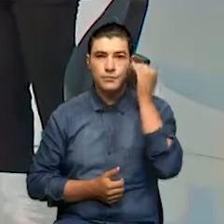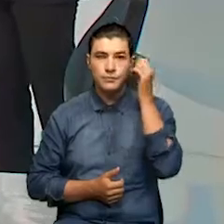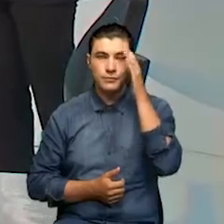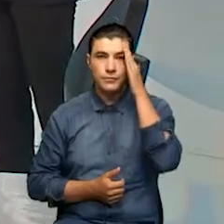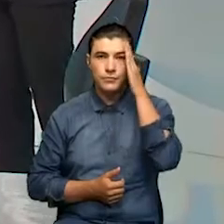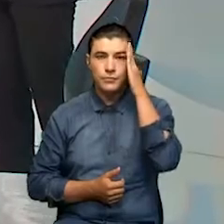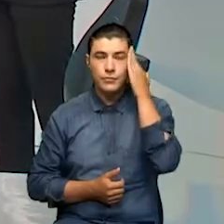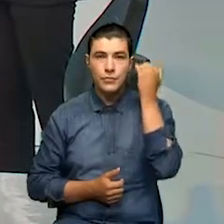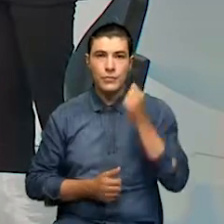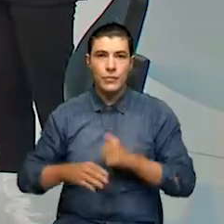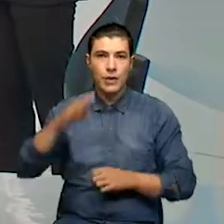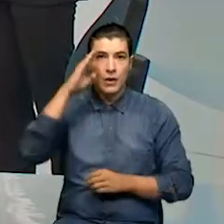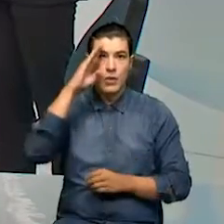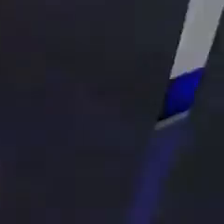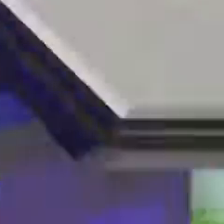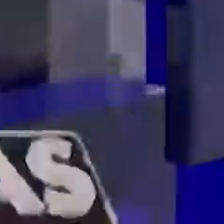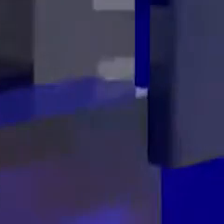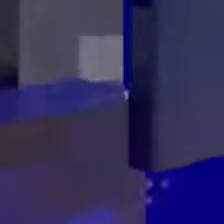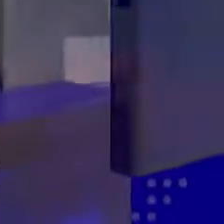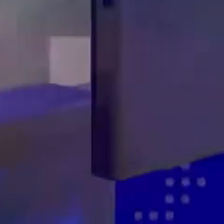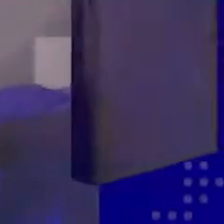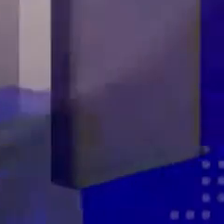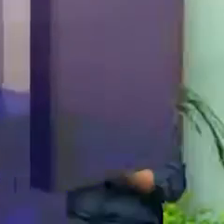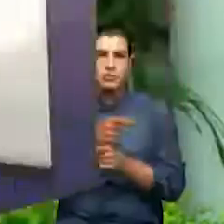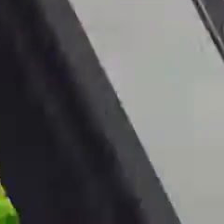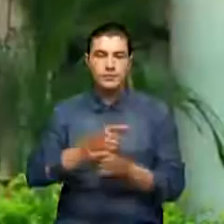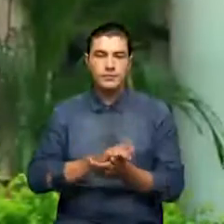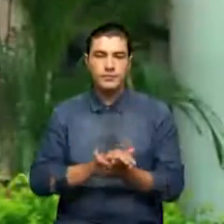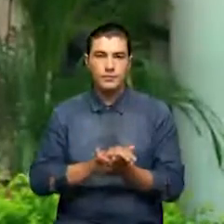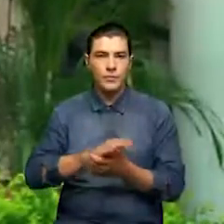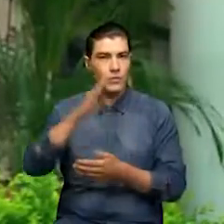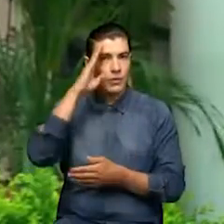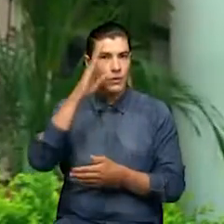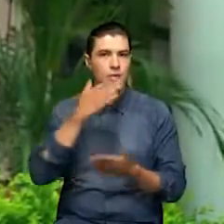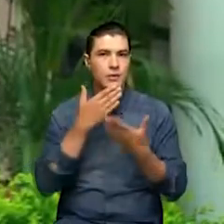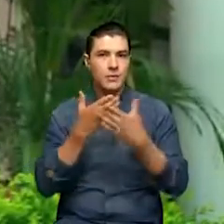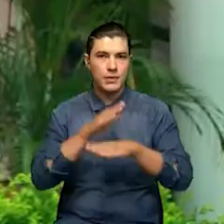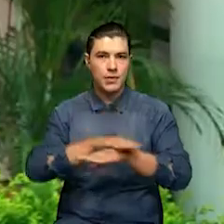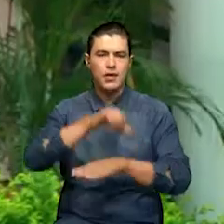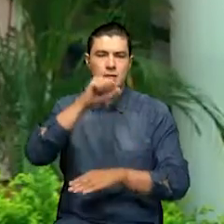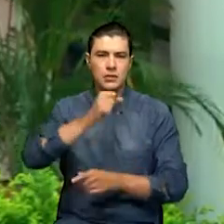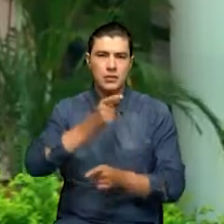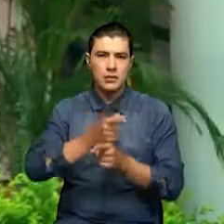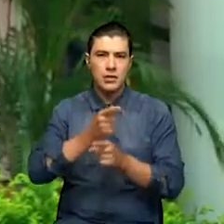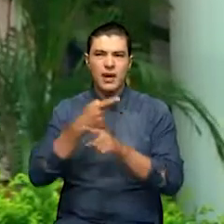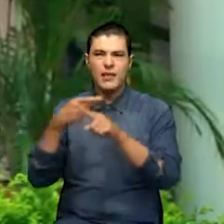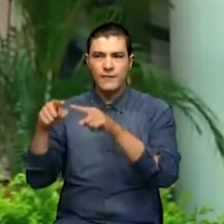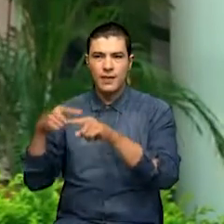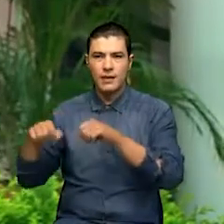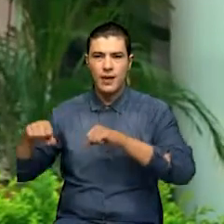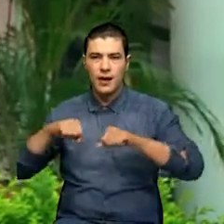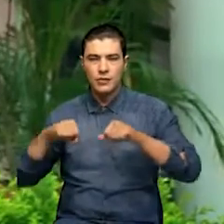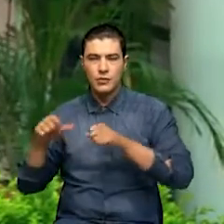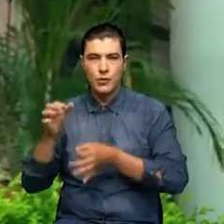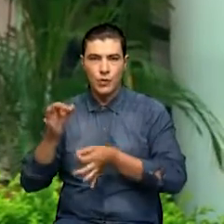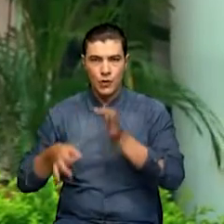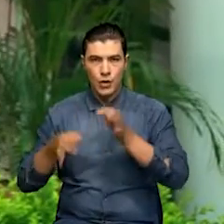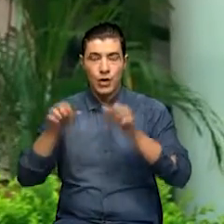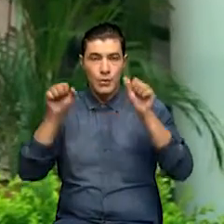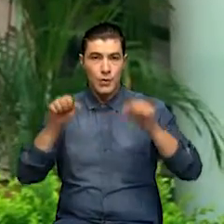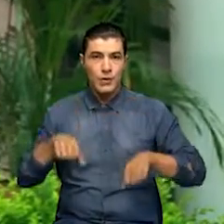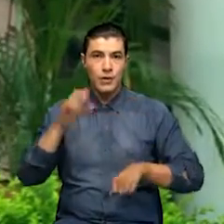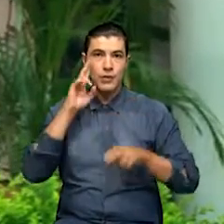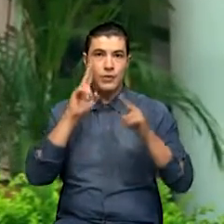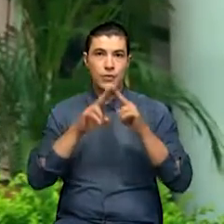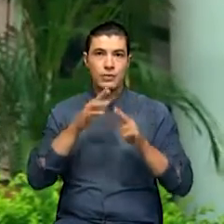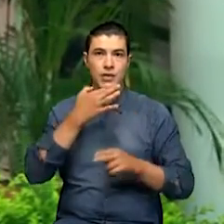hola muy buenas tardes pues ya existen las diferentes acciones jurídicas por cada una de estas partes para conocer la realidad de